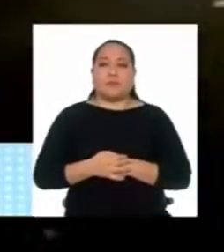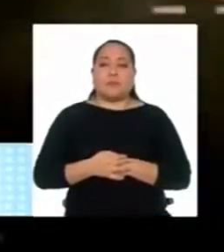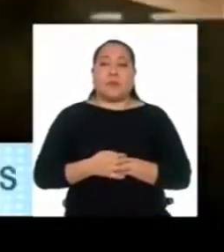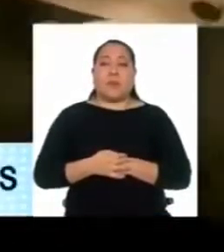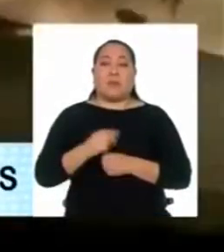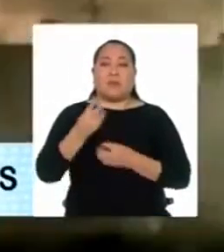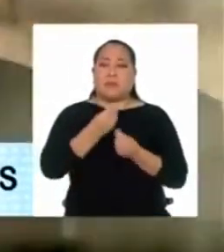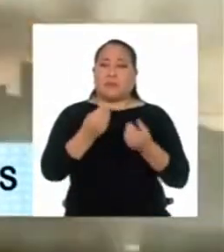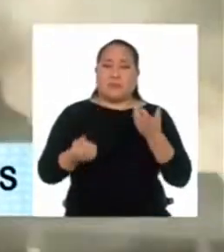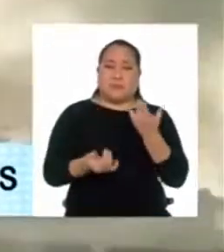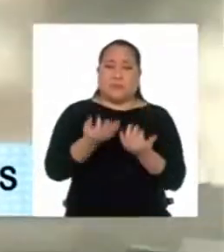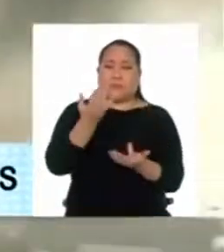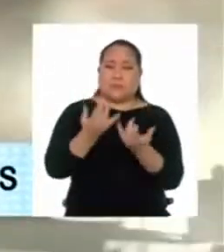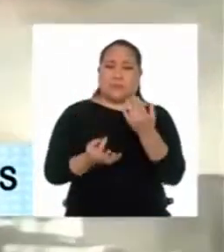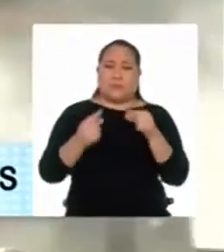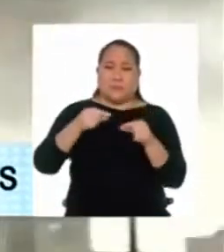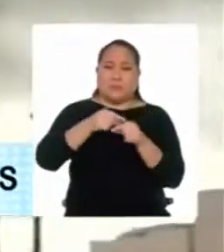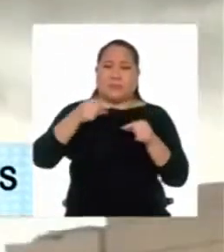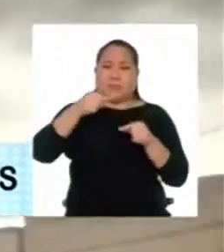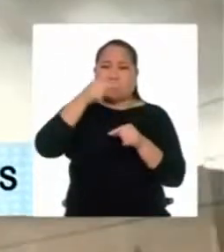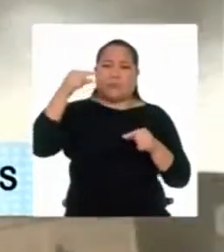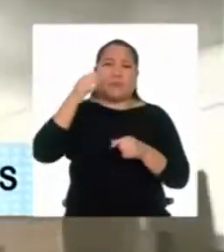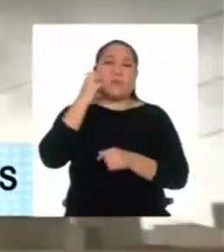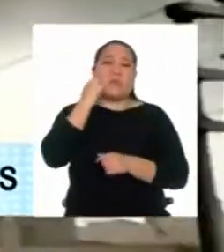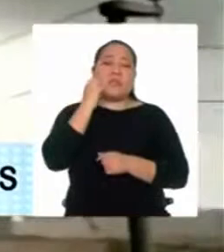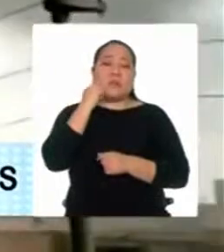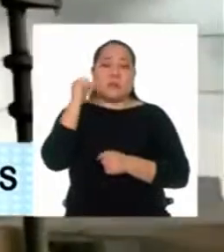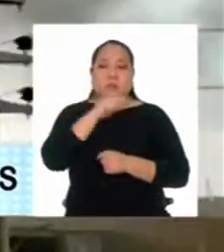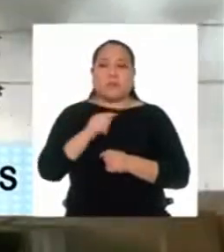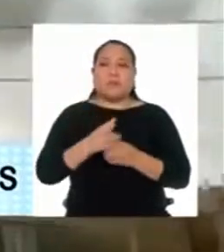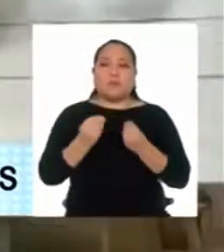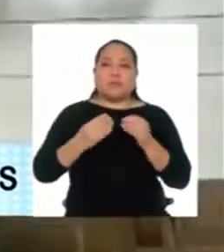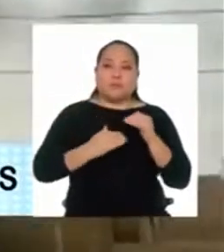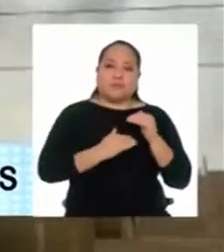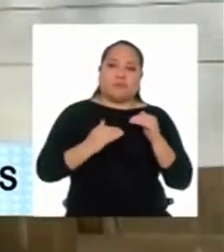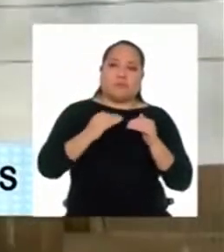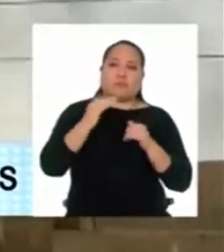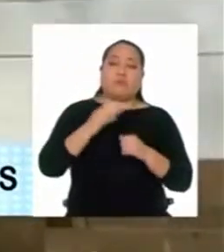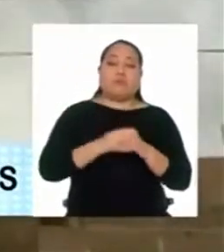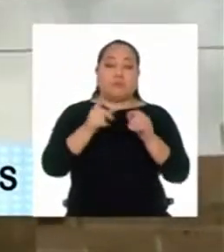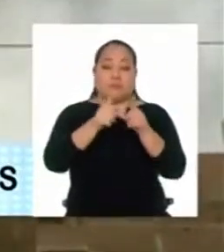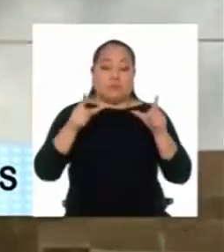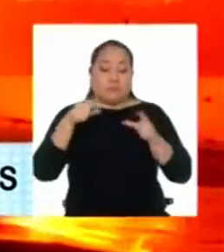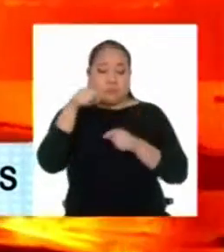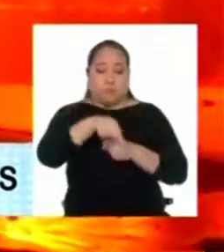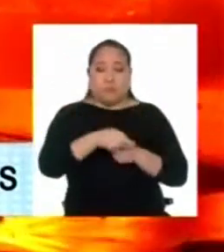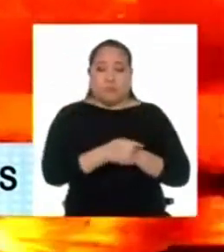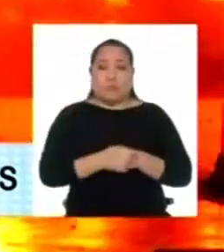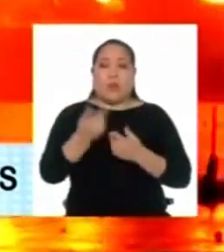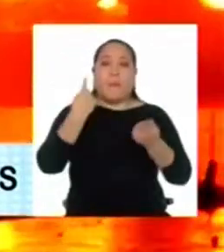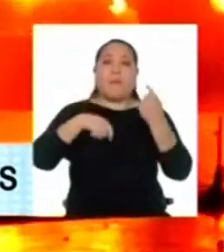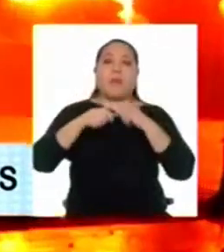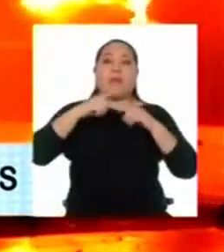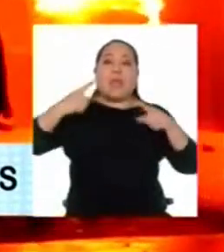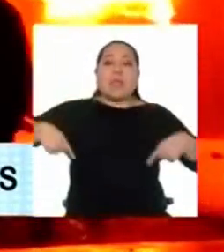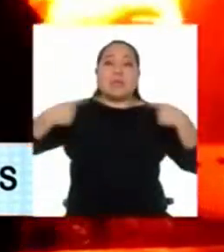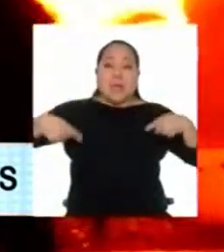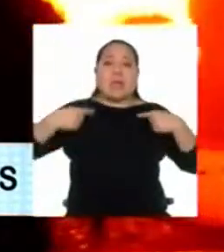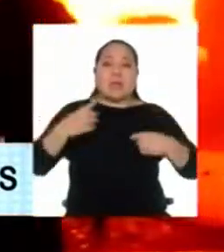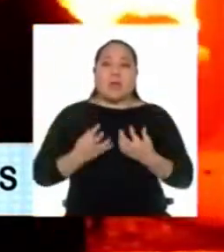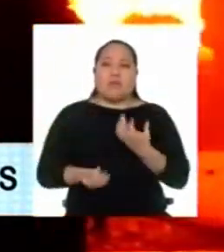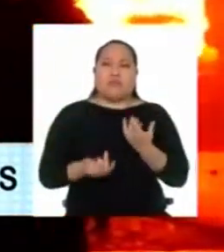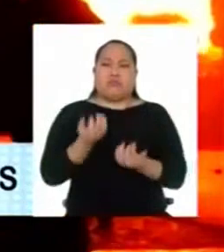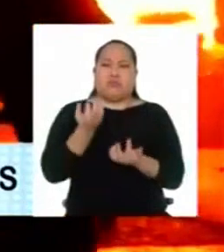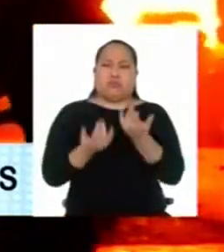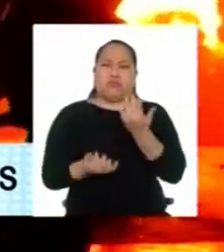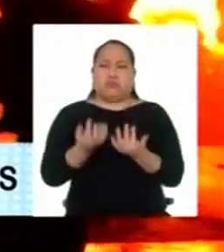La intensa humareda alcanzó varios metros de altura. Un local dedicado a la venta de llantas era consumido por el